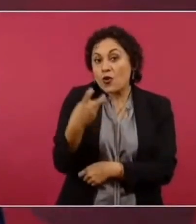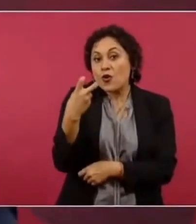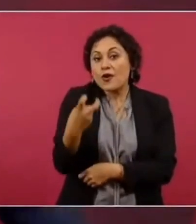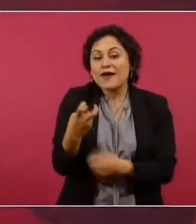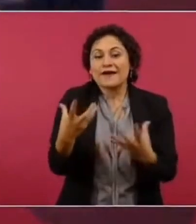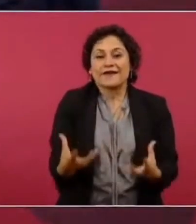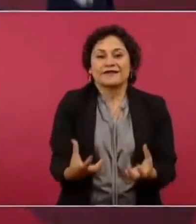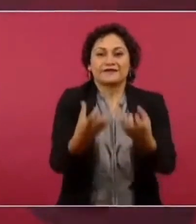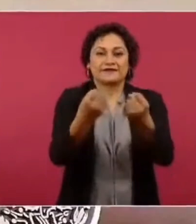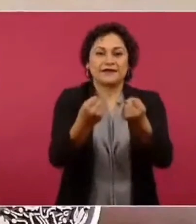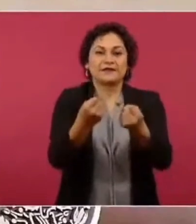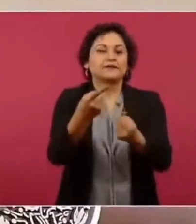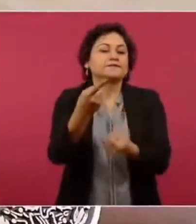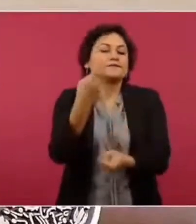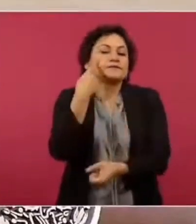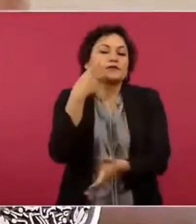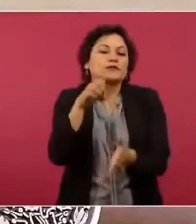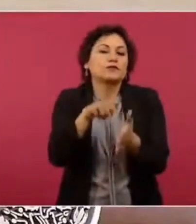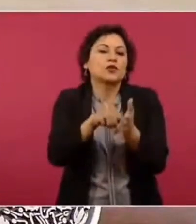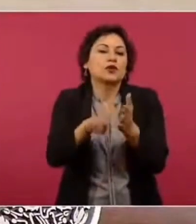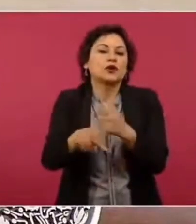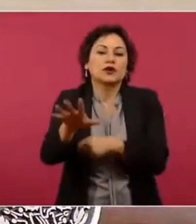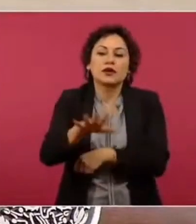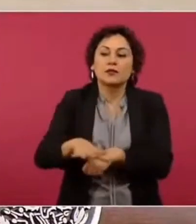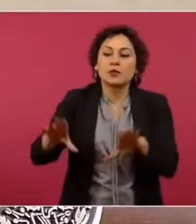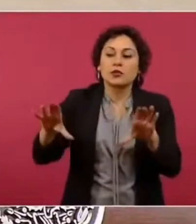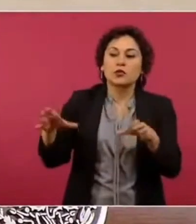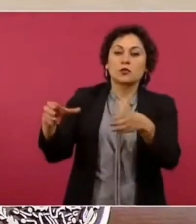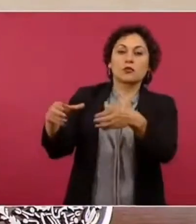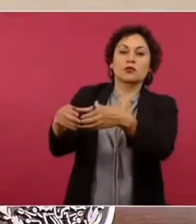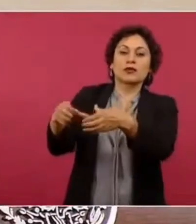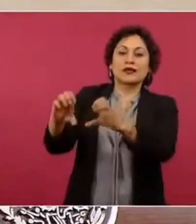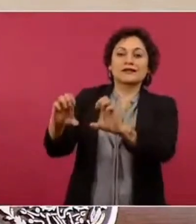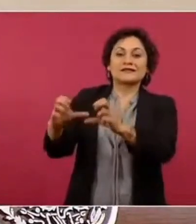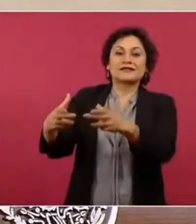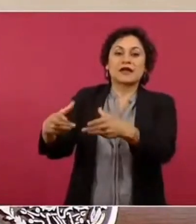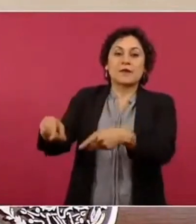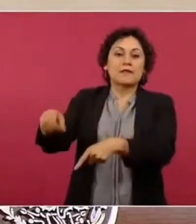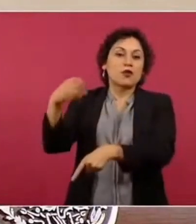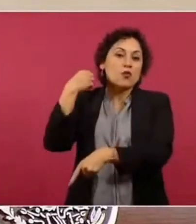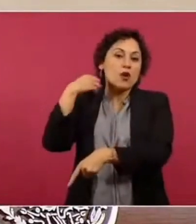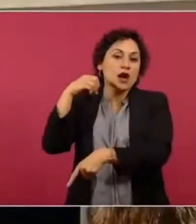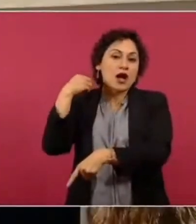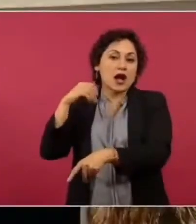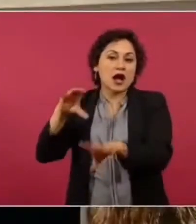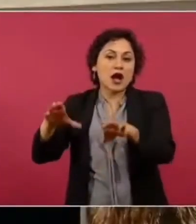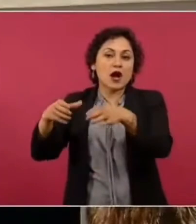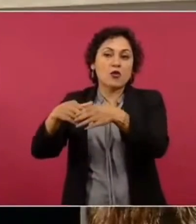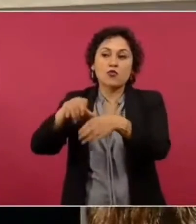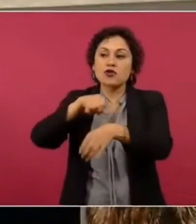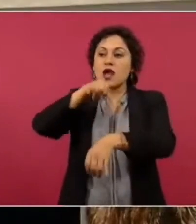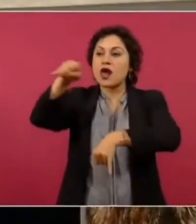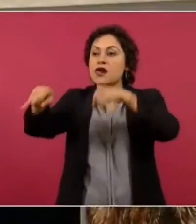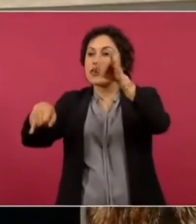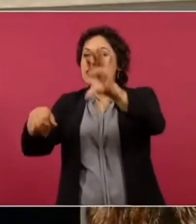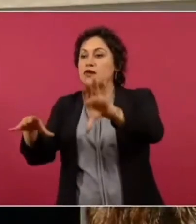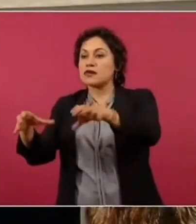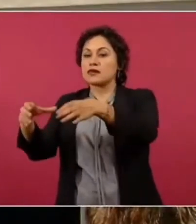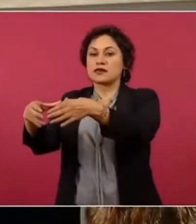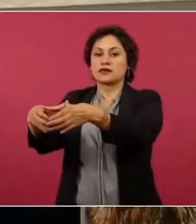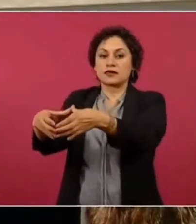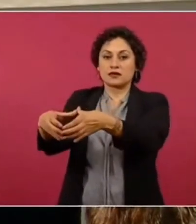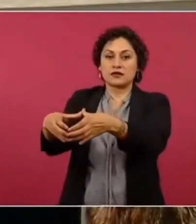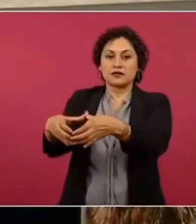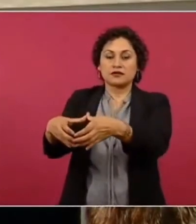en las comunidades de Chiapas, en las comunidades de Oaxaca. Por eso los que dicen que si